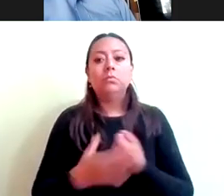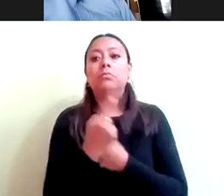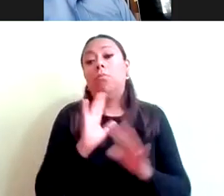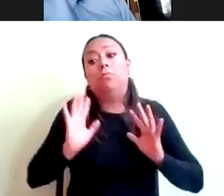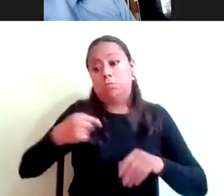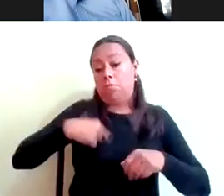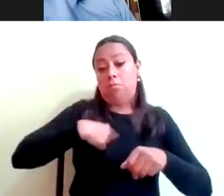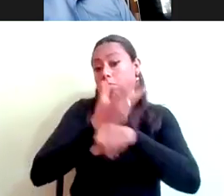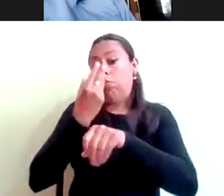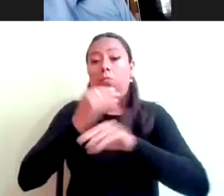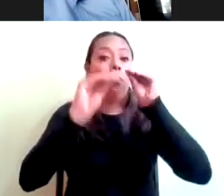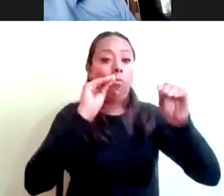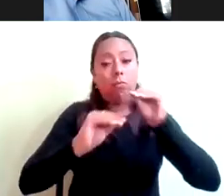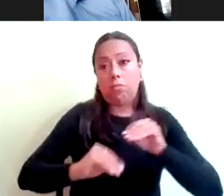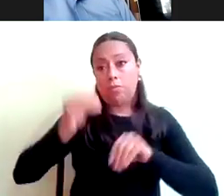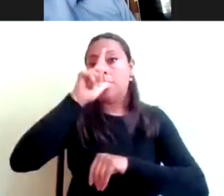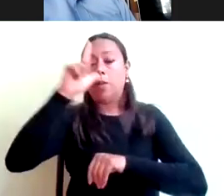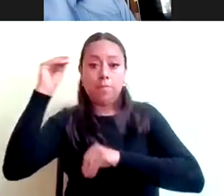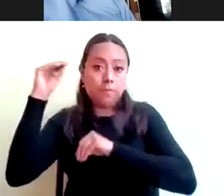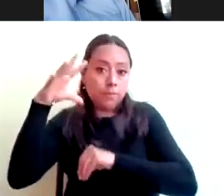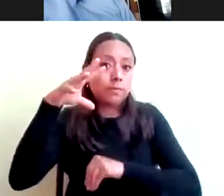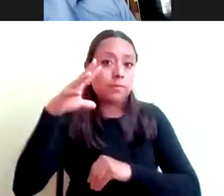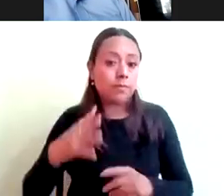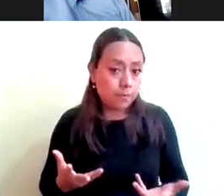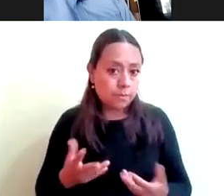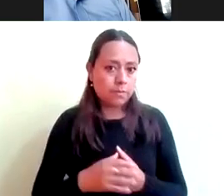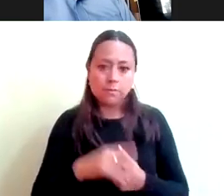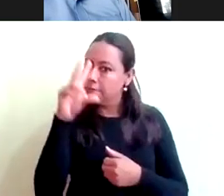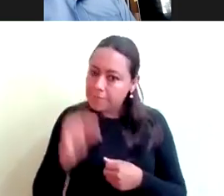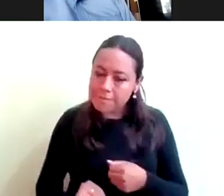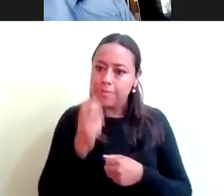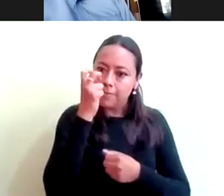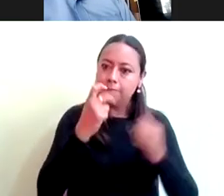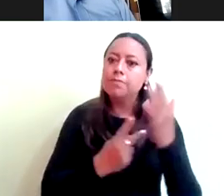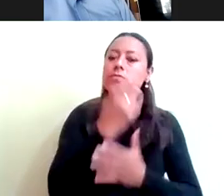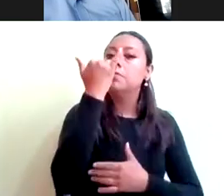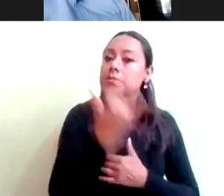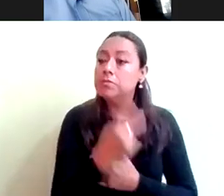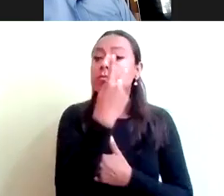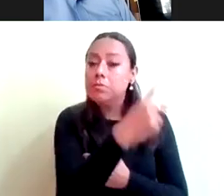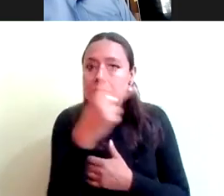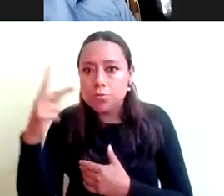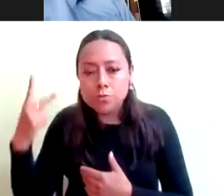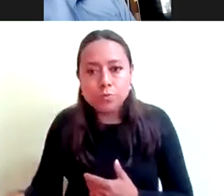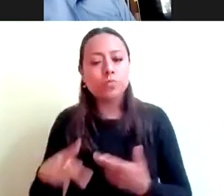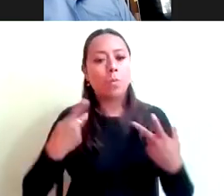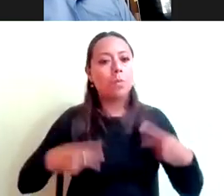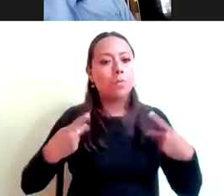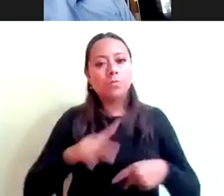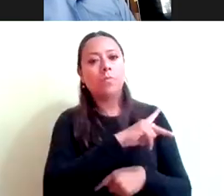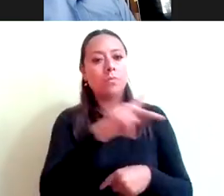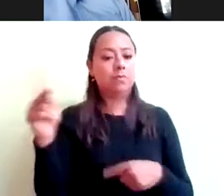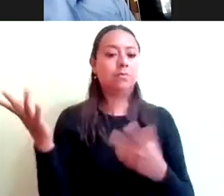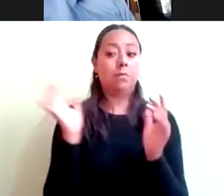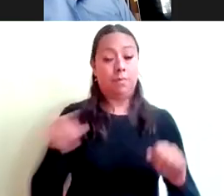las arbotantes. Estos son proyectos de los ciudadanos y si ellos quieren luminarias adicionales a las que está obligado